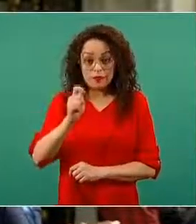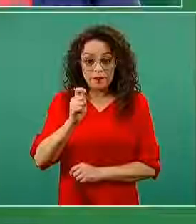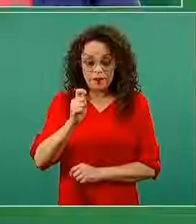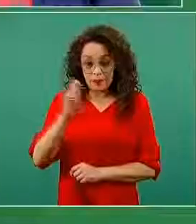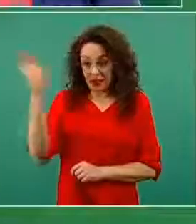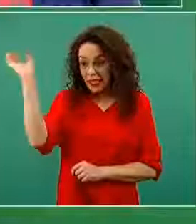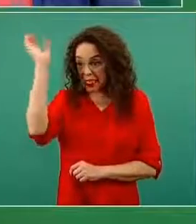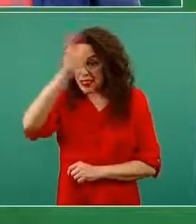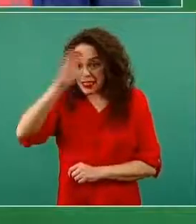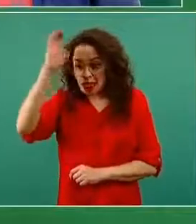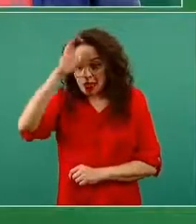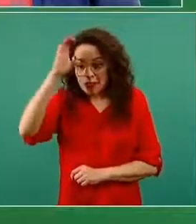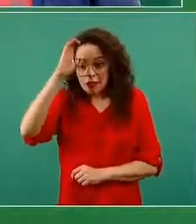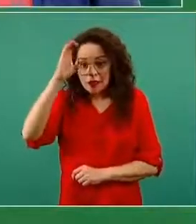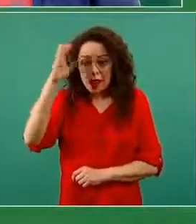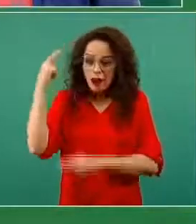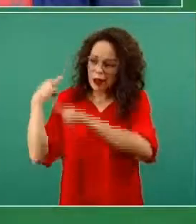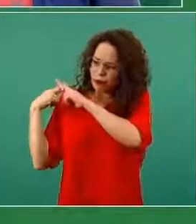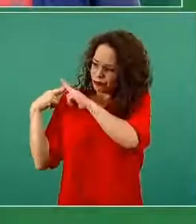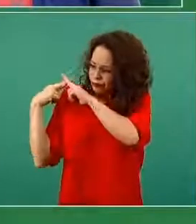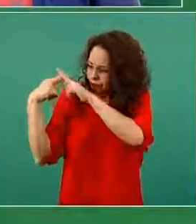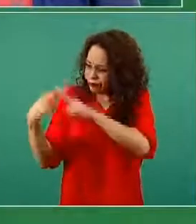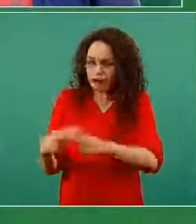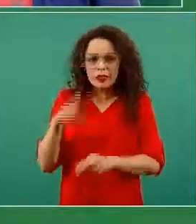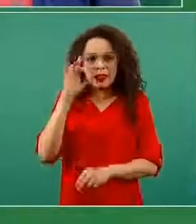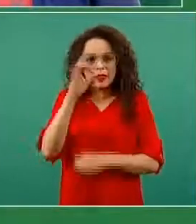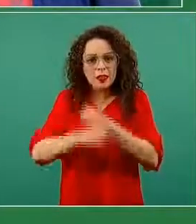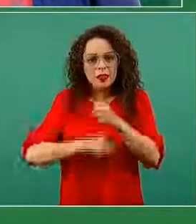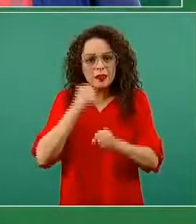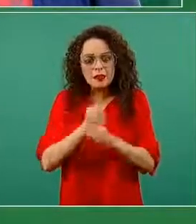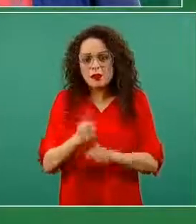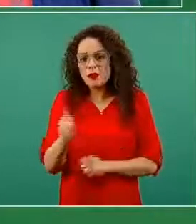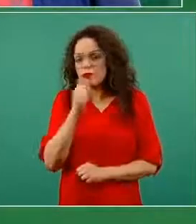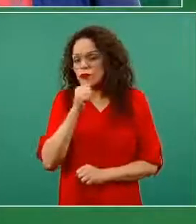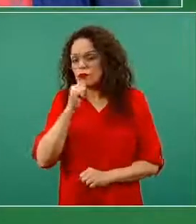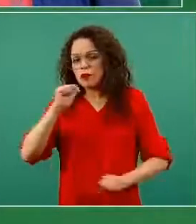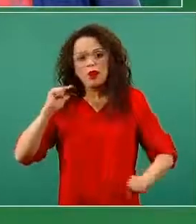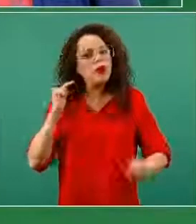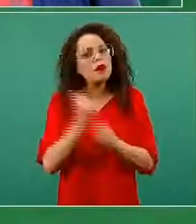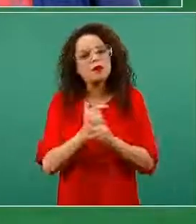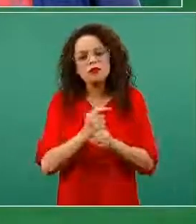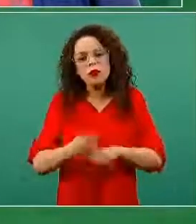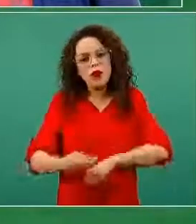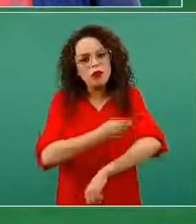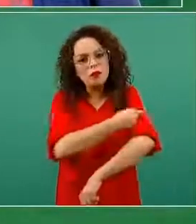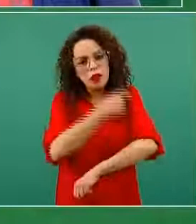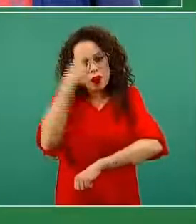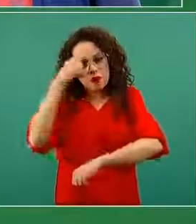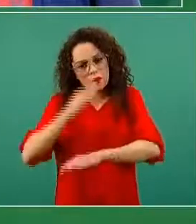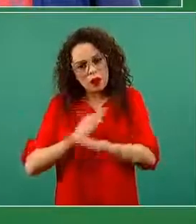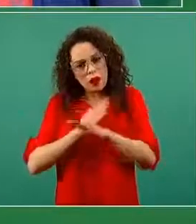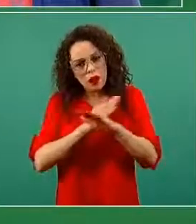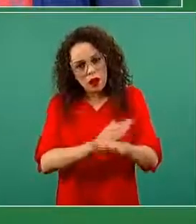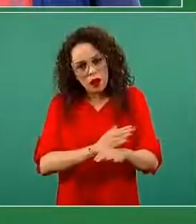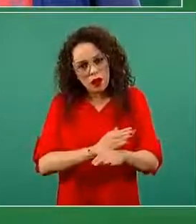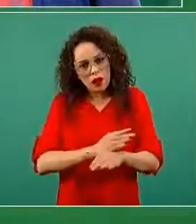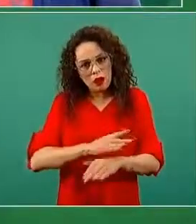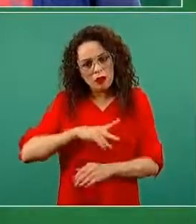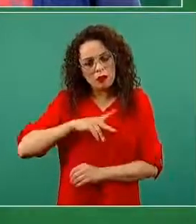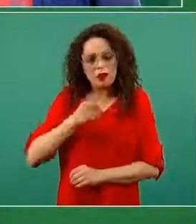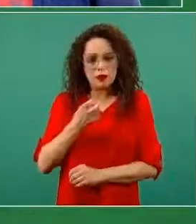ciencia médica no ha logrado encontrar una vacuna contra el VIH? Y obviamente la vacuna